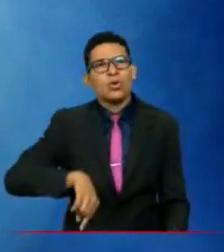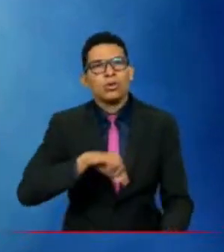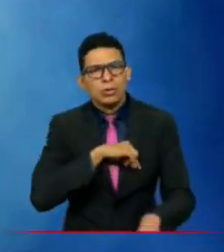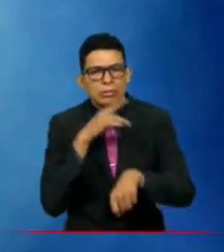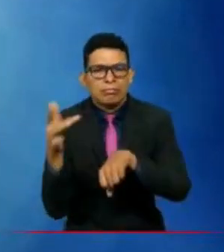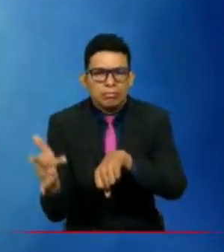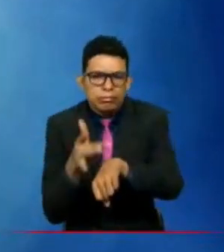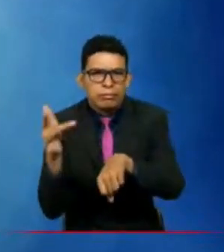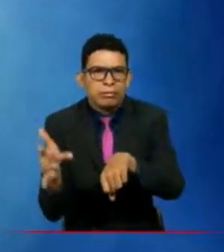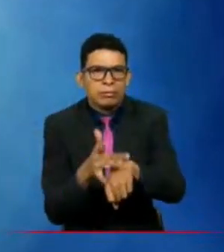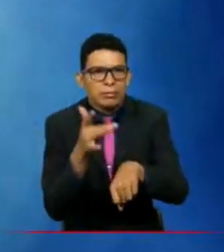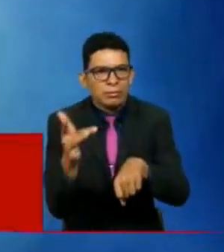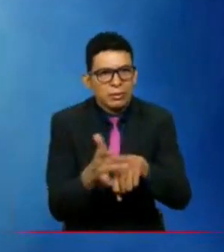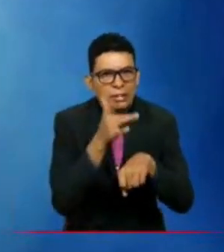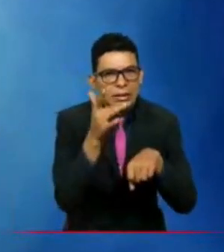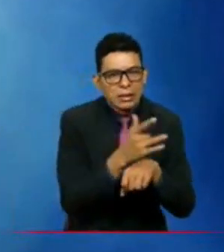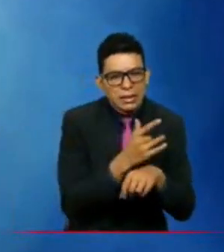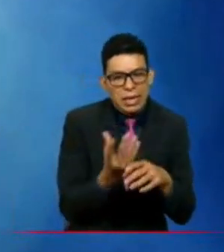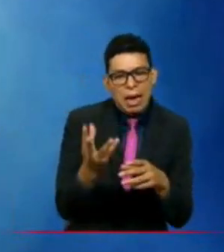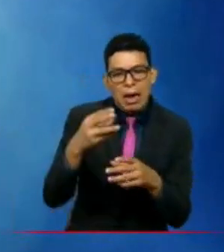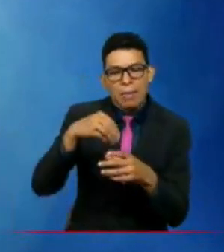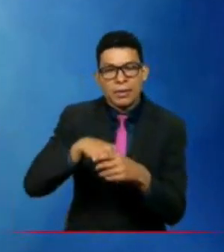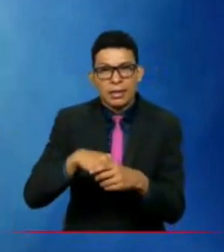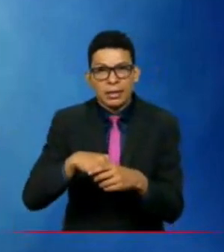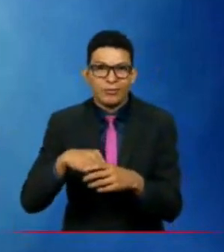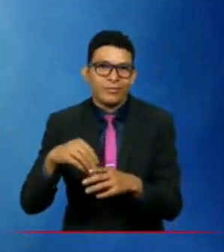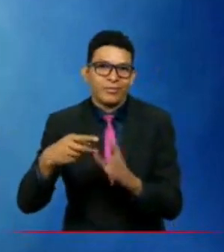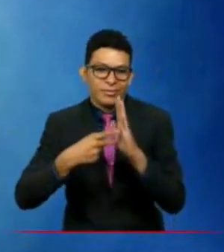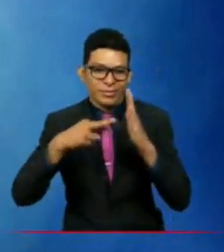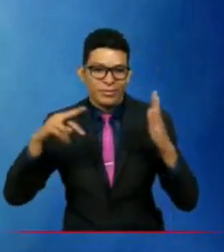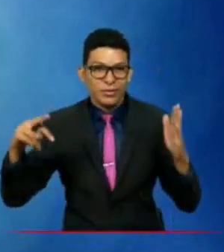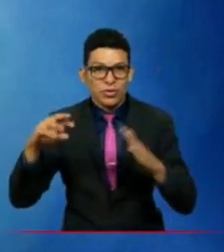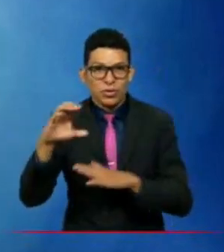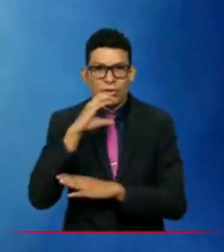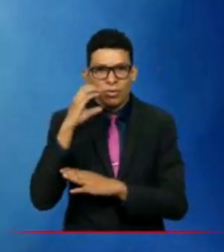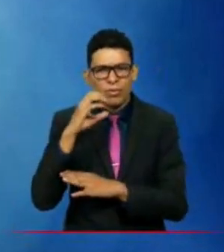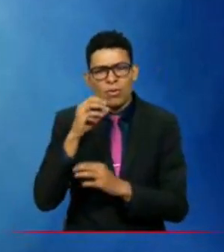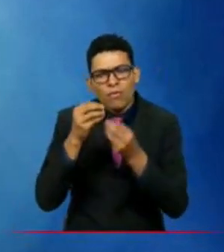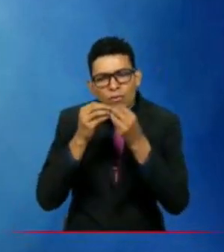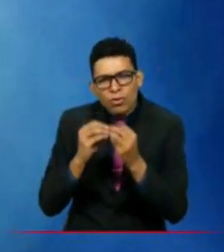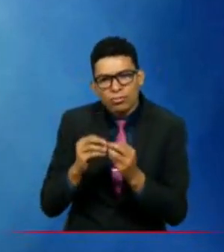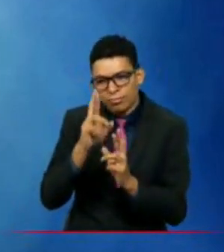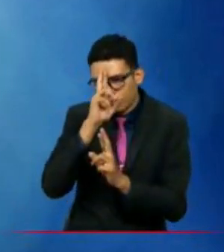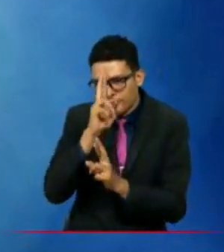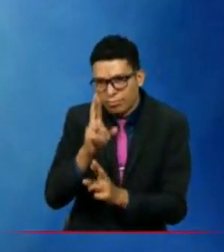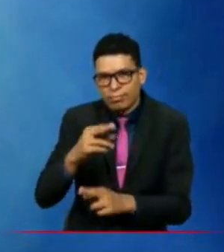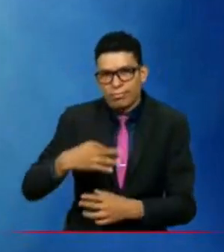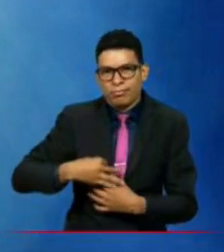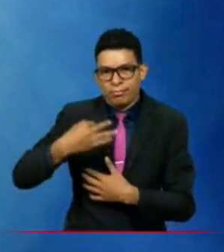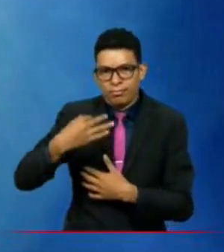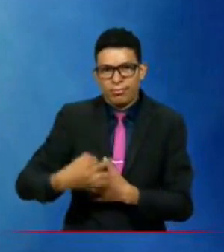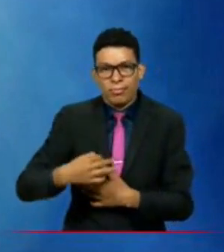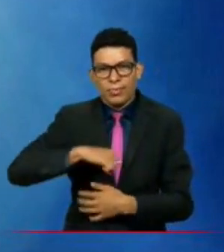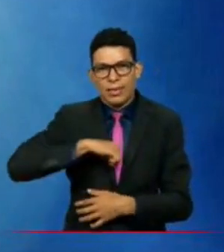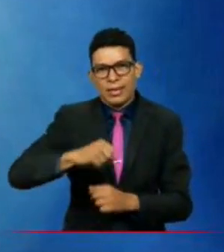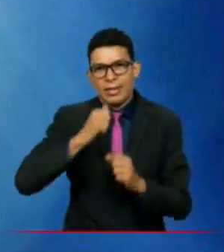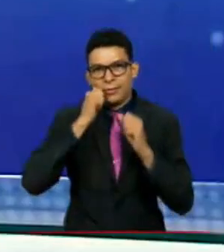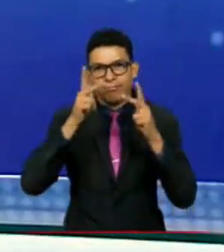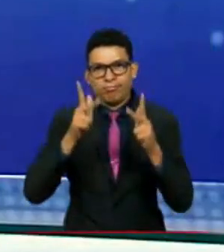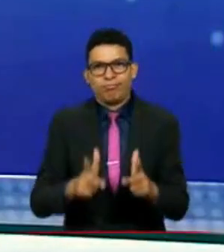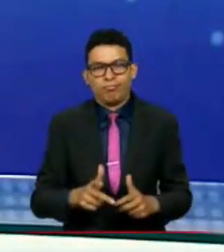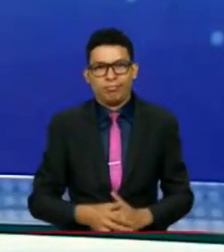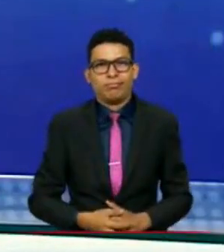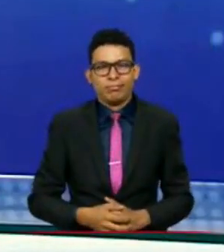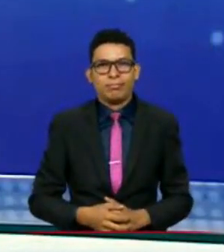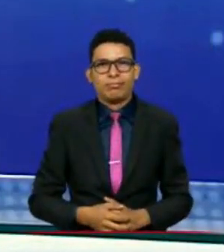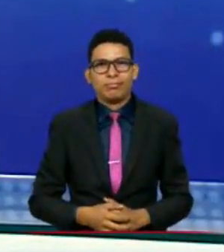la integración de esta tecnología en nuestro país de una forma respetuosa y ética con los Derechos Humanos